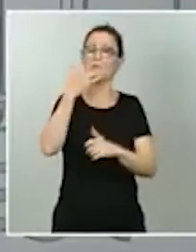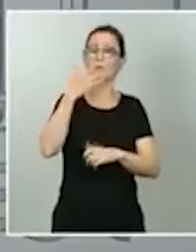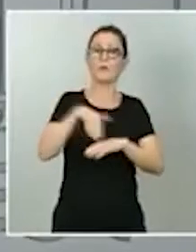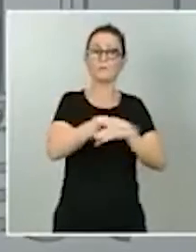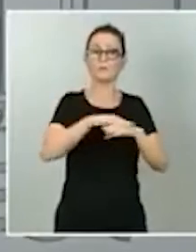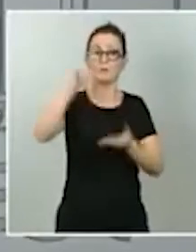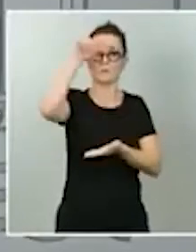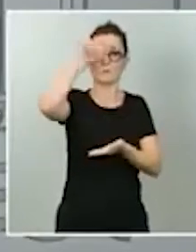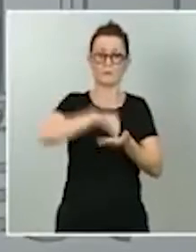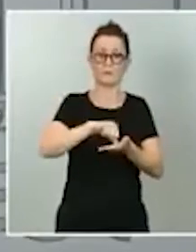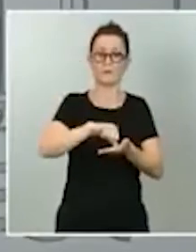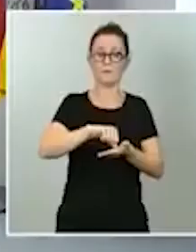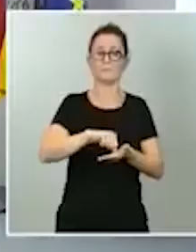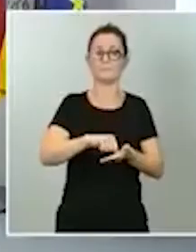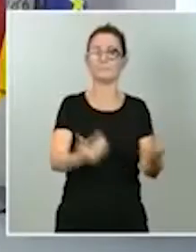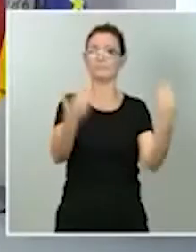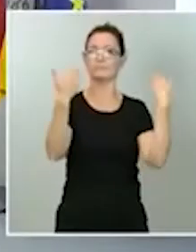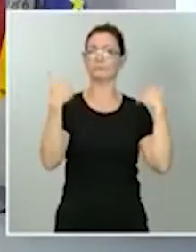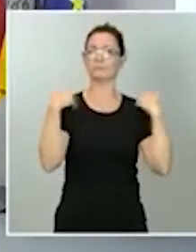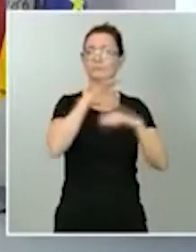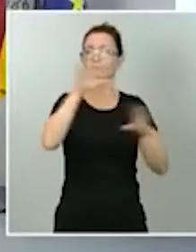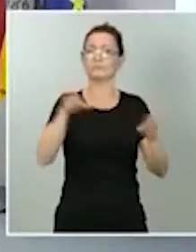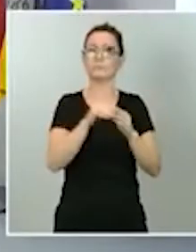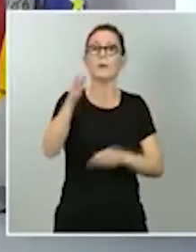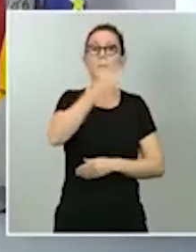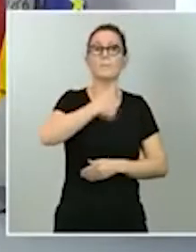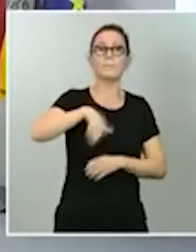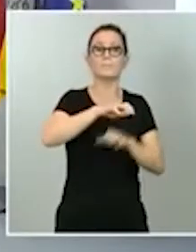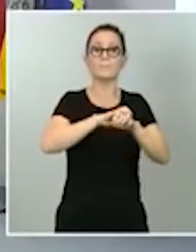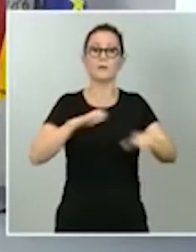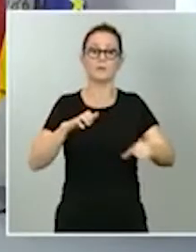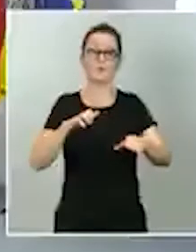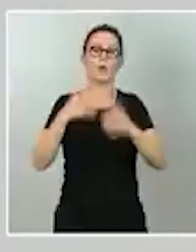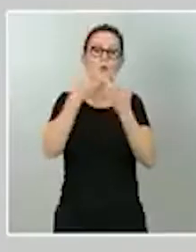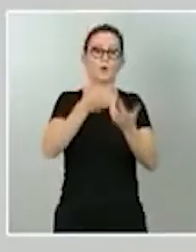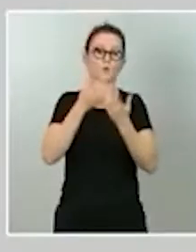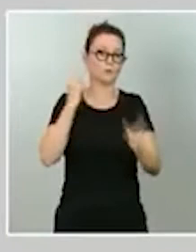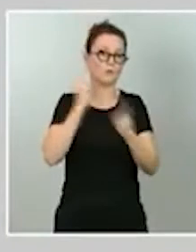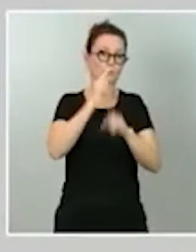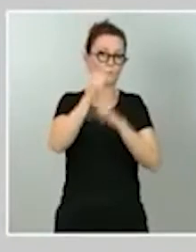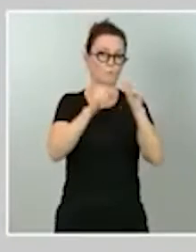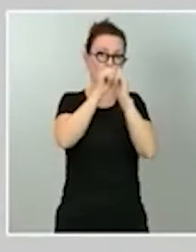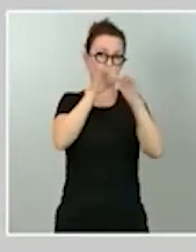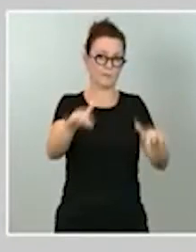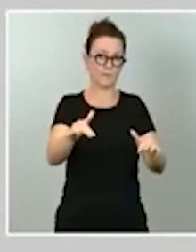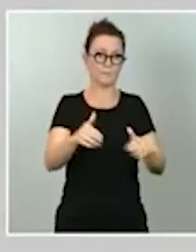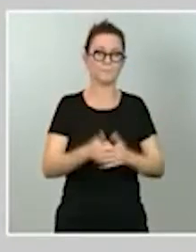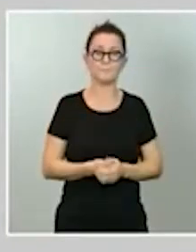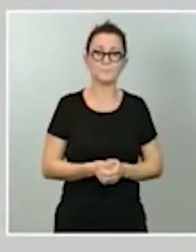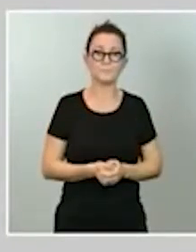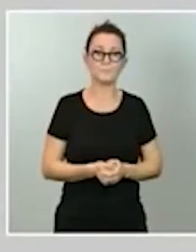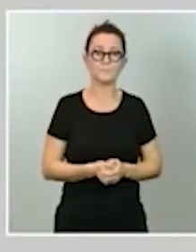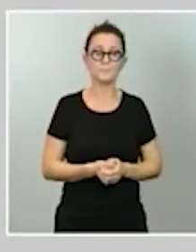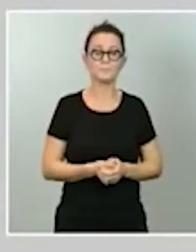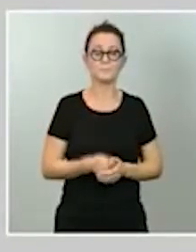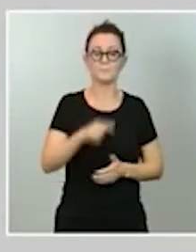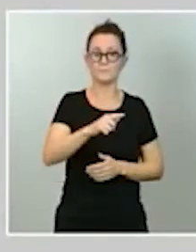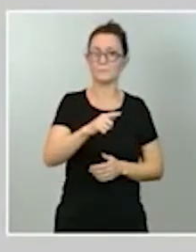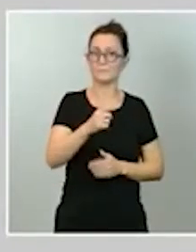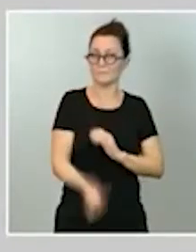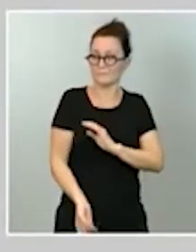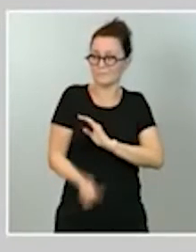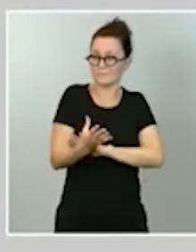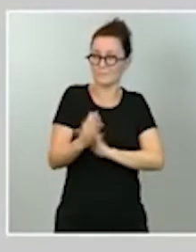asuma la mayor parte del coste de la lucha contra la pandemia esto ha sido una constante desde que comenzó esta